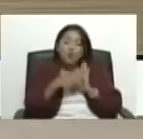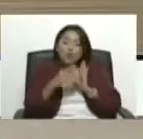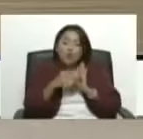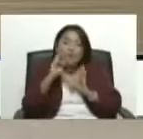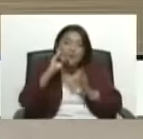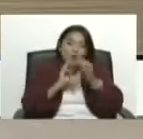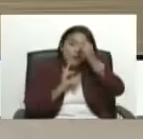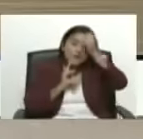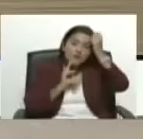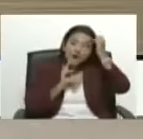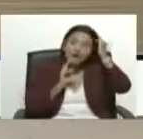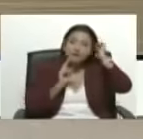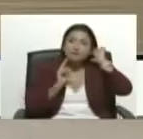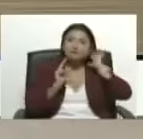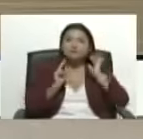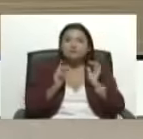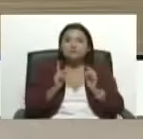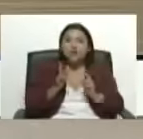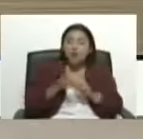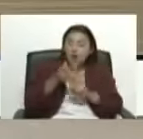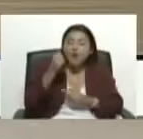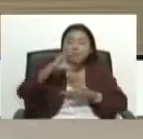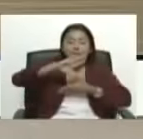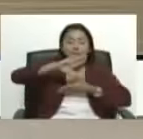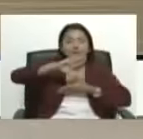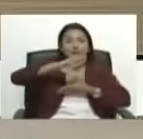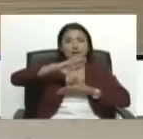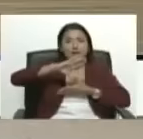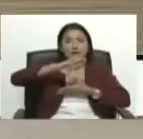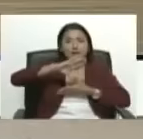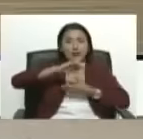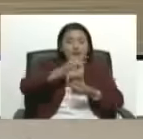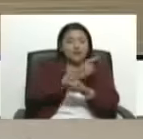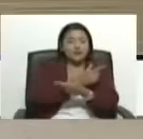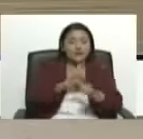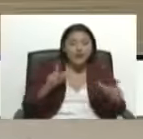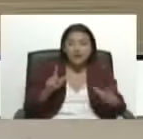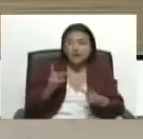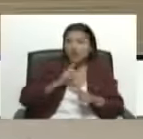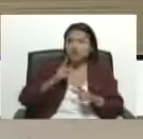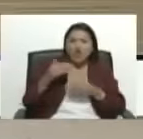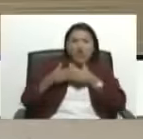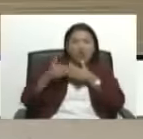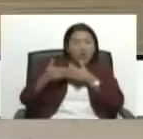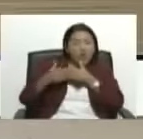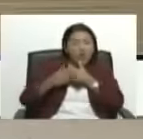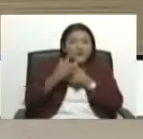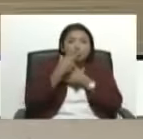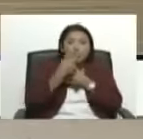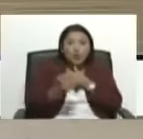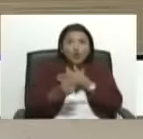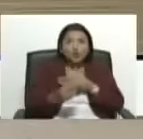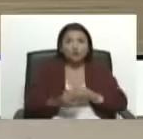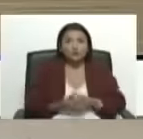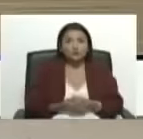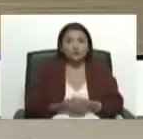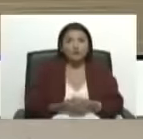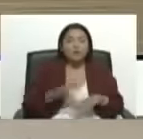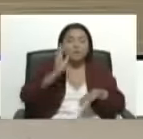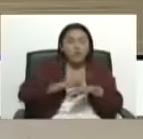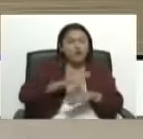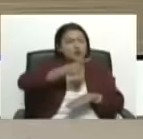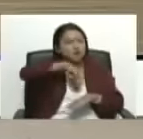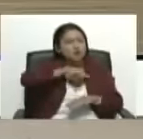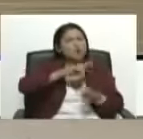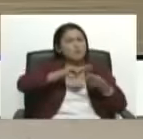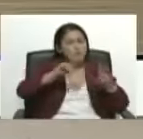Dimos la libertad a América. No provoquen a Venezuela, no la provoquen. Porque somos una nación de